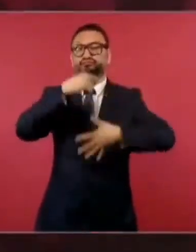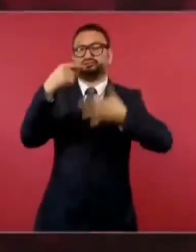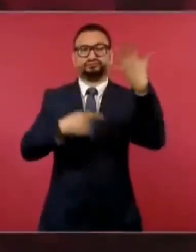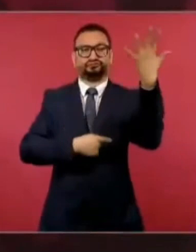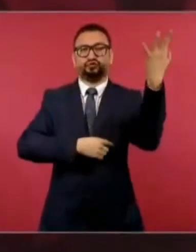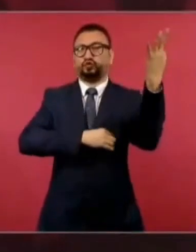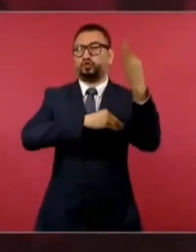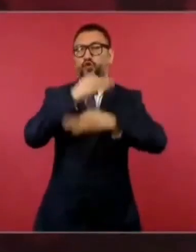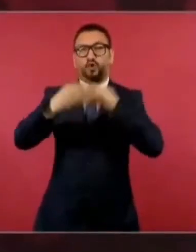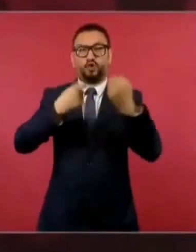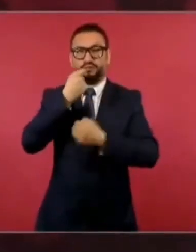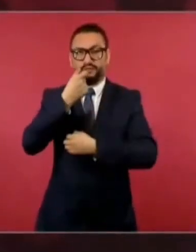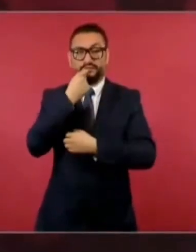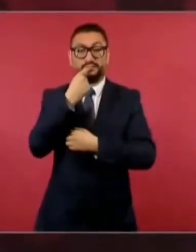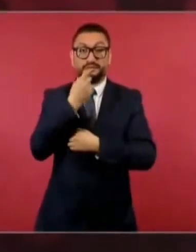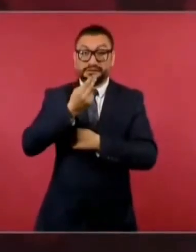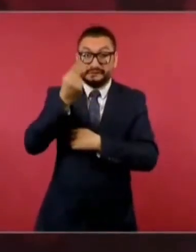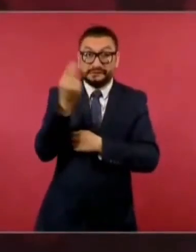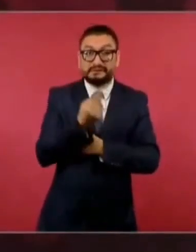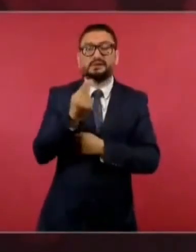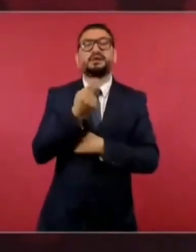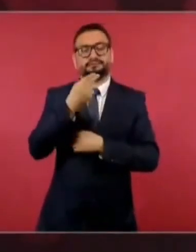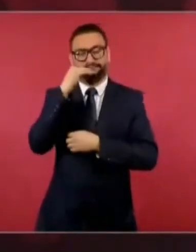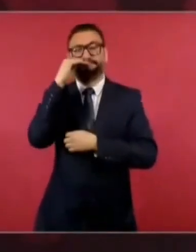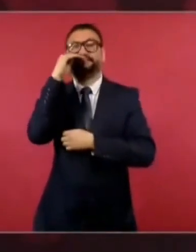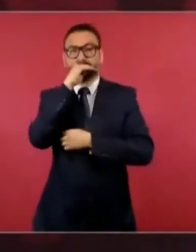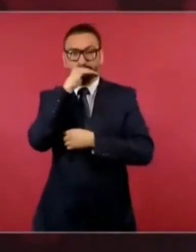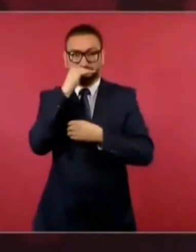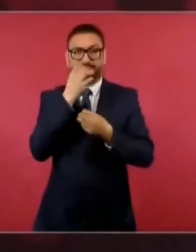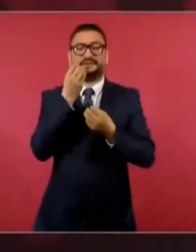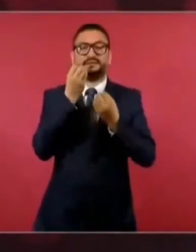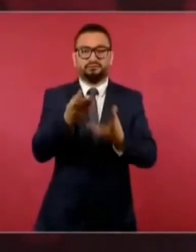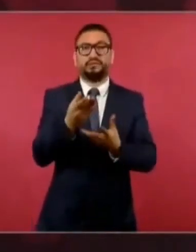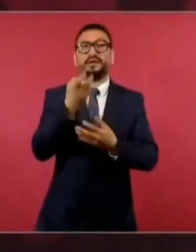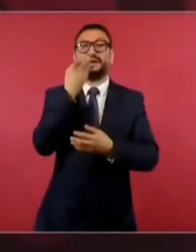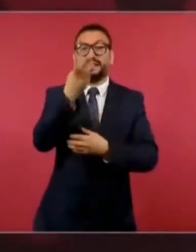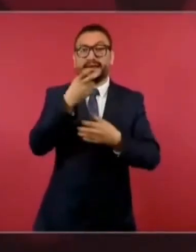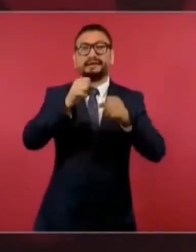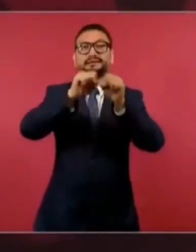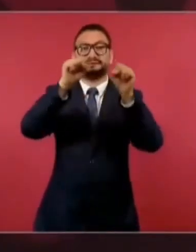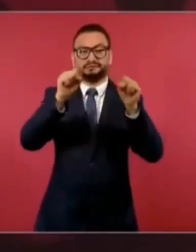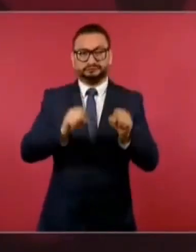manera gratuita. Ese es el sistema de salud.